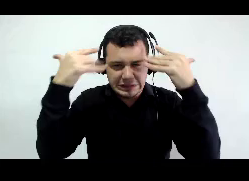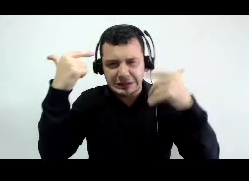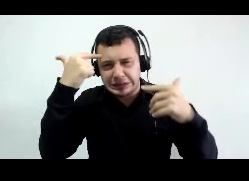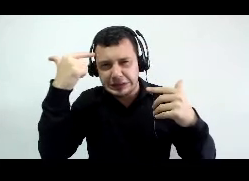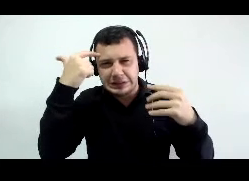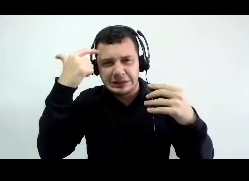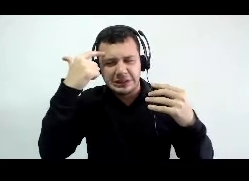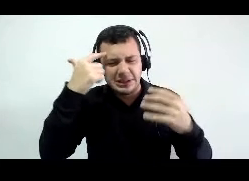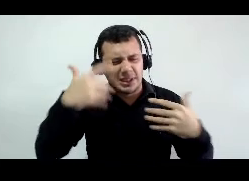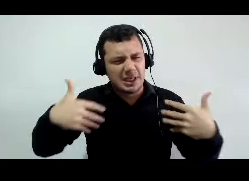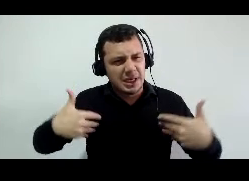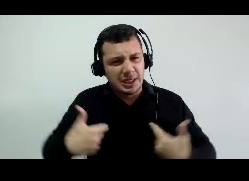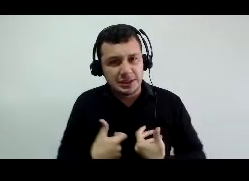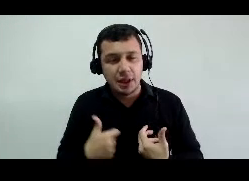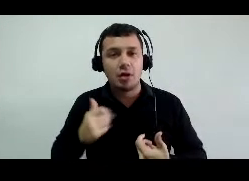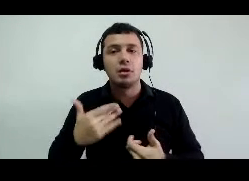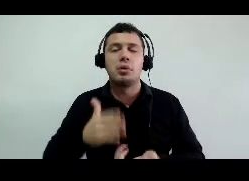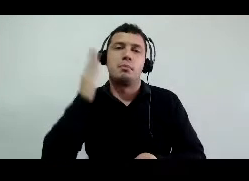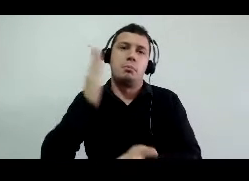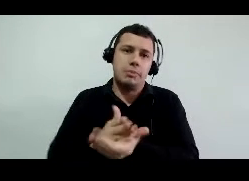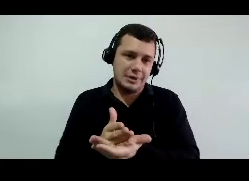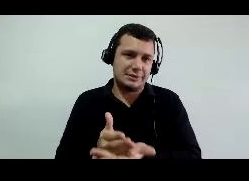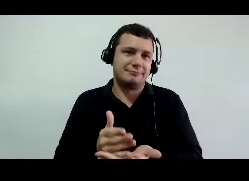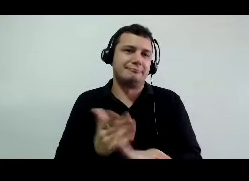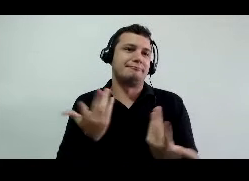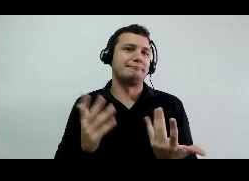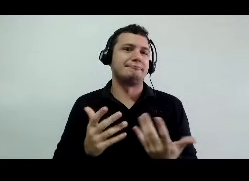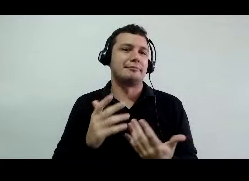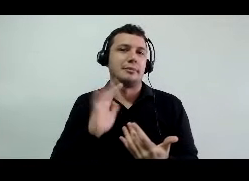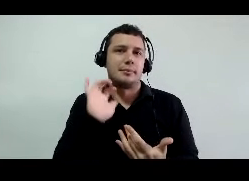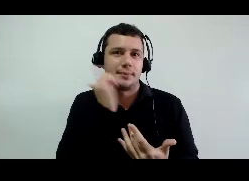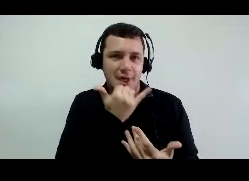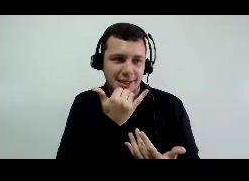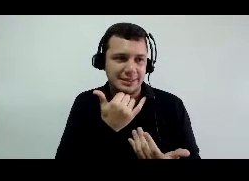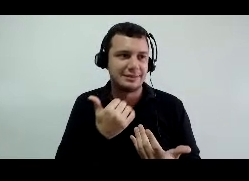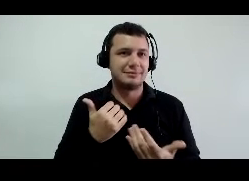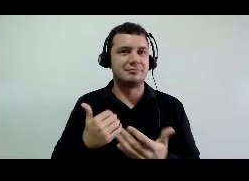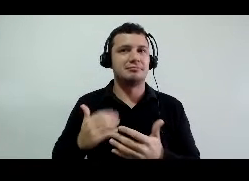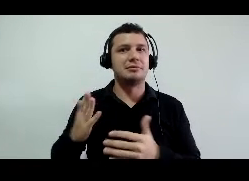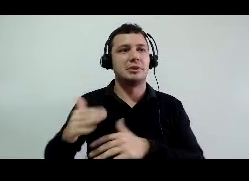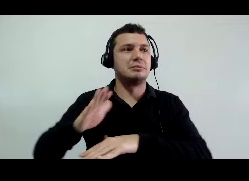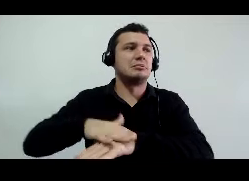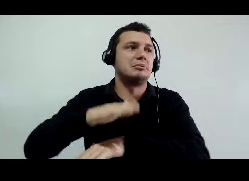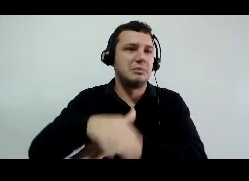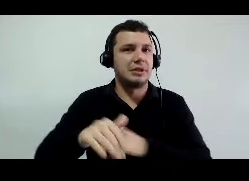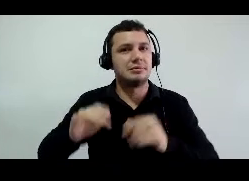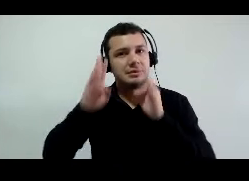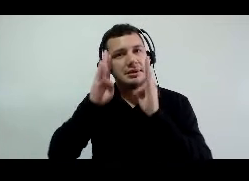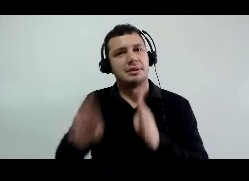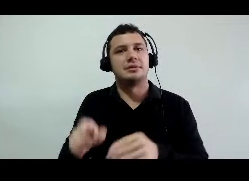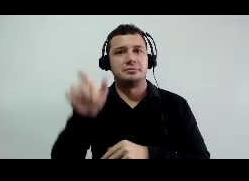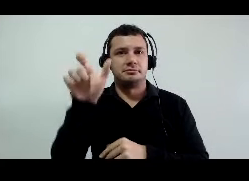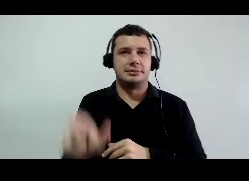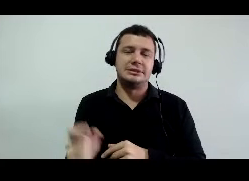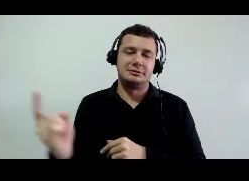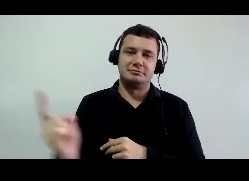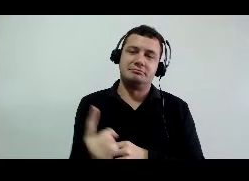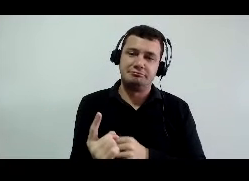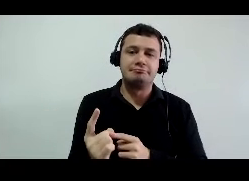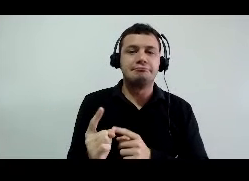conllevar errores y eventos adversos durante la atención en salud de los pacientes. Ese